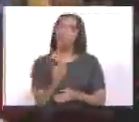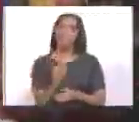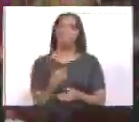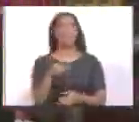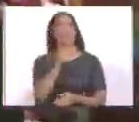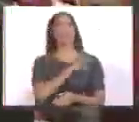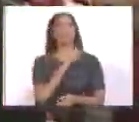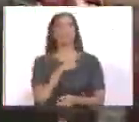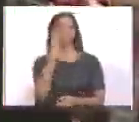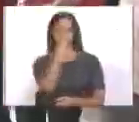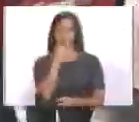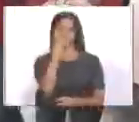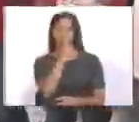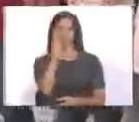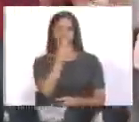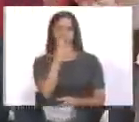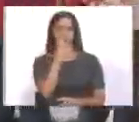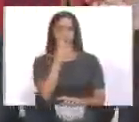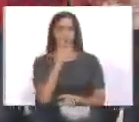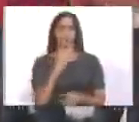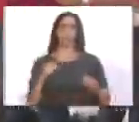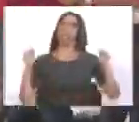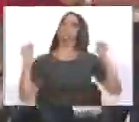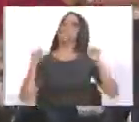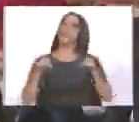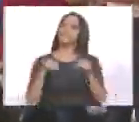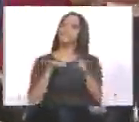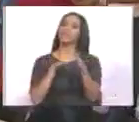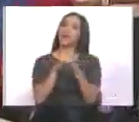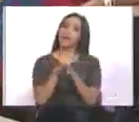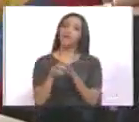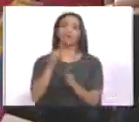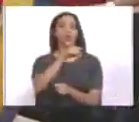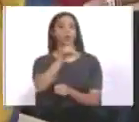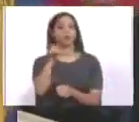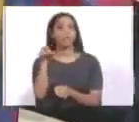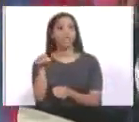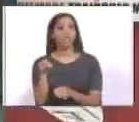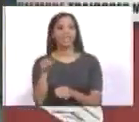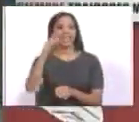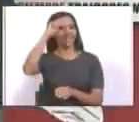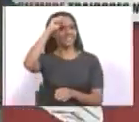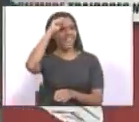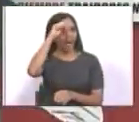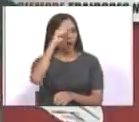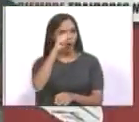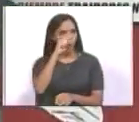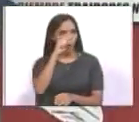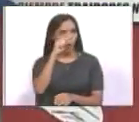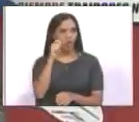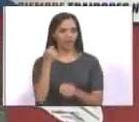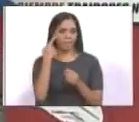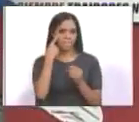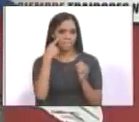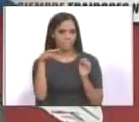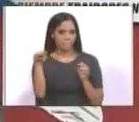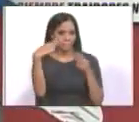señores amargados. De aquí para adelante, de ustedes, esta gorra que está aquí, así, mírala